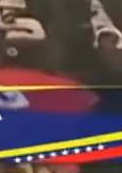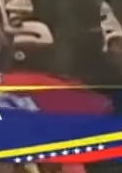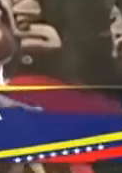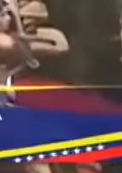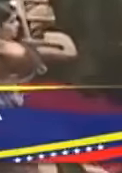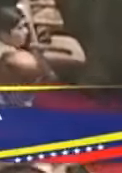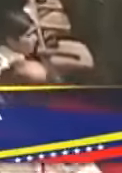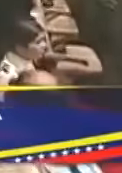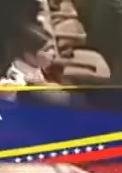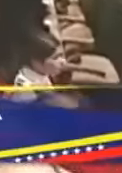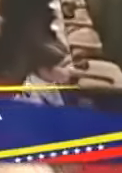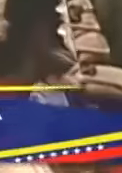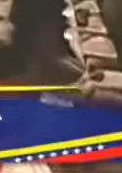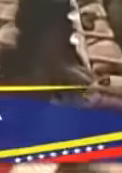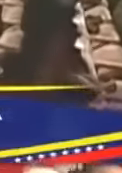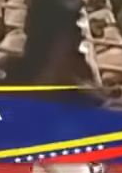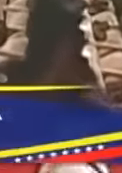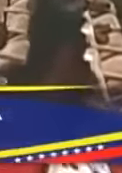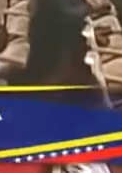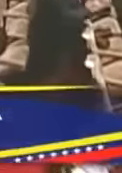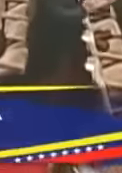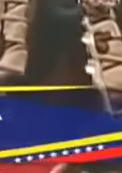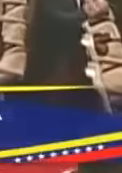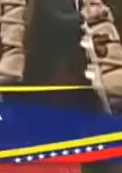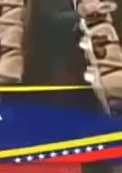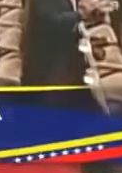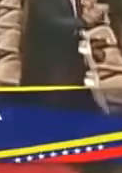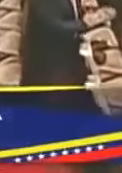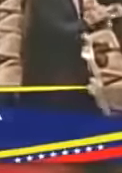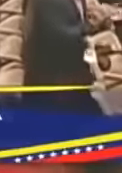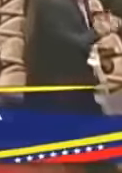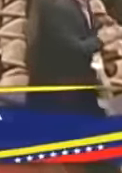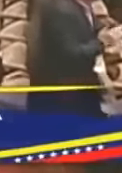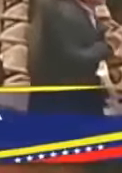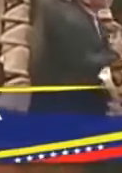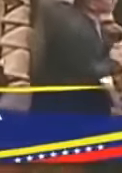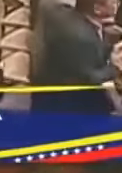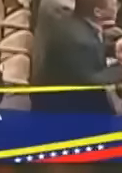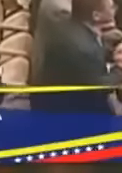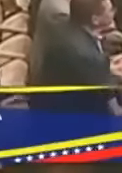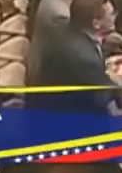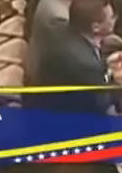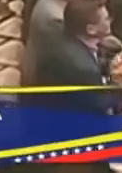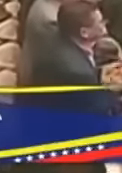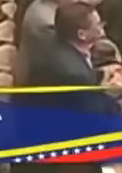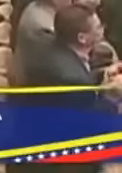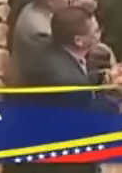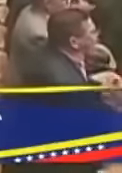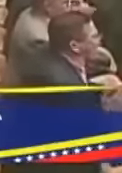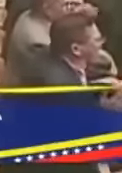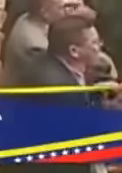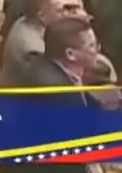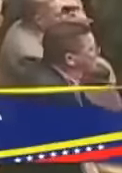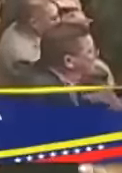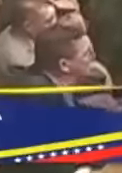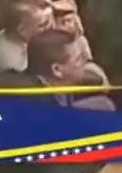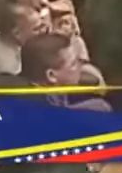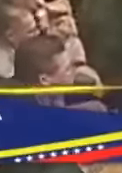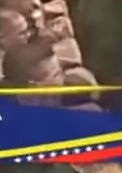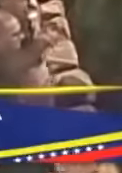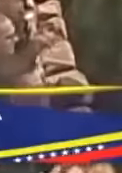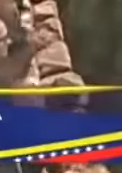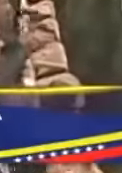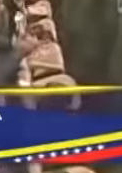amenazar al pueblo de Guyana. Lo consideramos un pueblo hermano y lo hemos ayudado bastante con Petrocaribe antes de